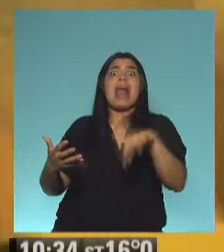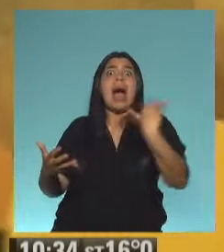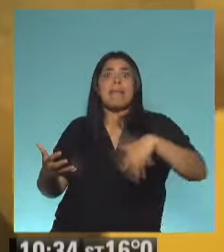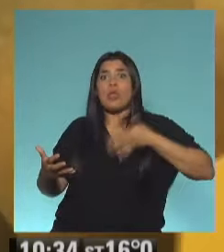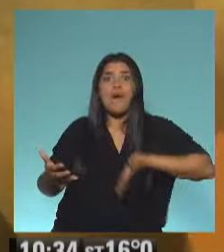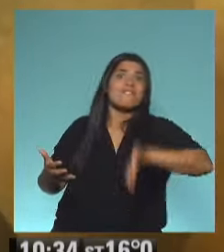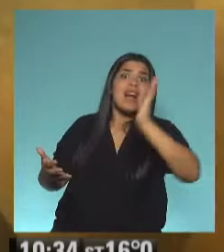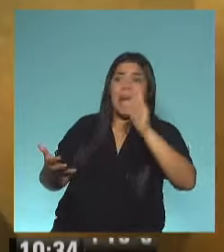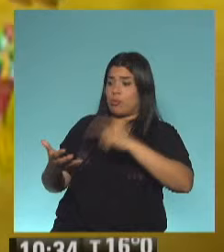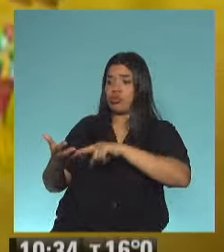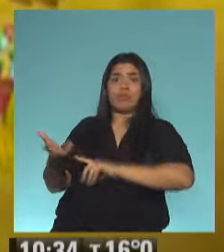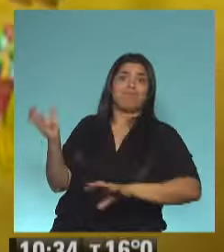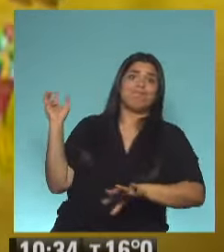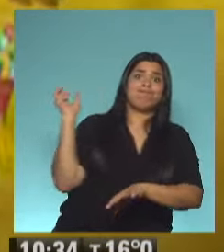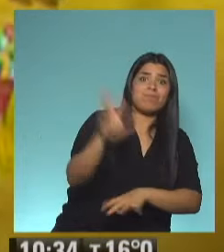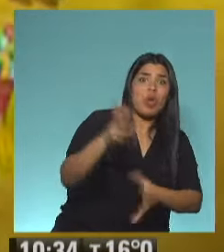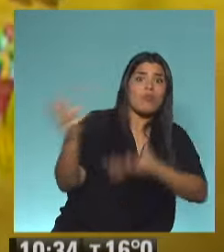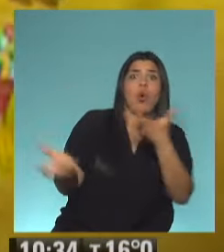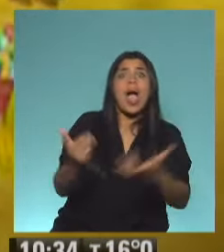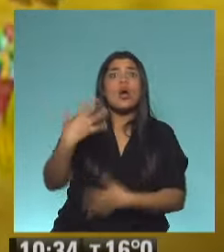vamos! ¡Tenemos que ir!